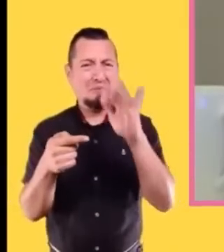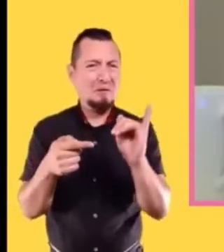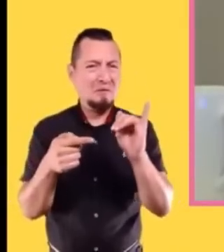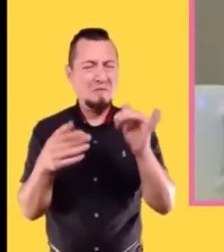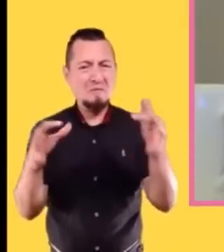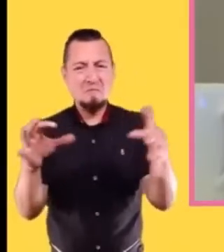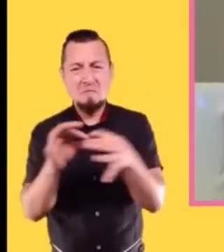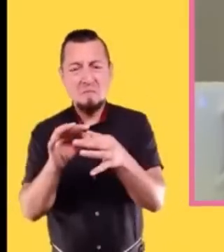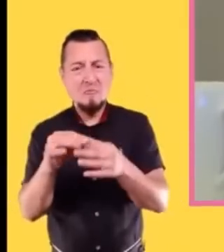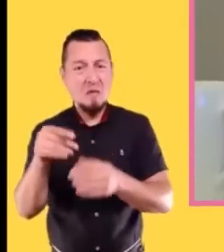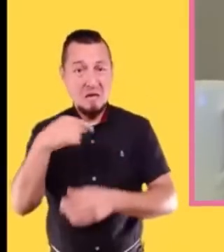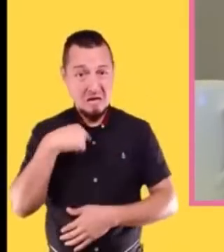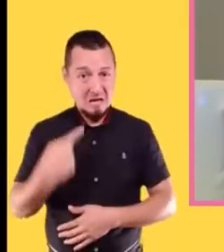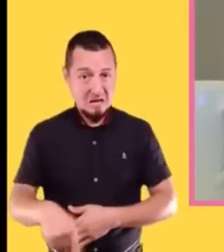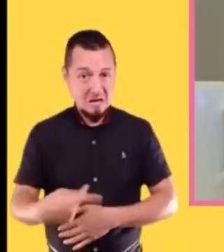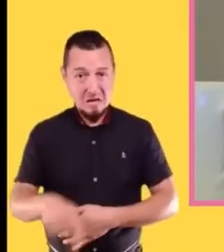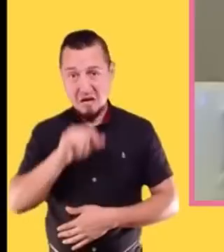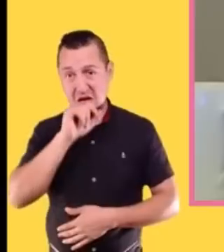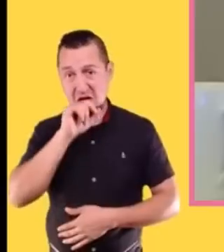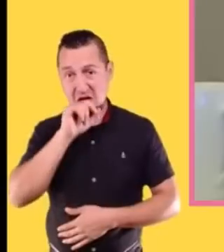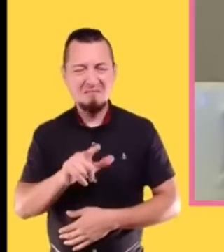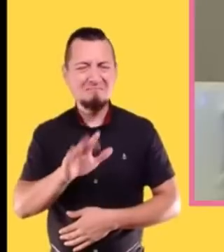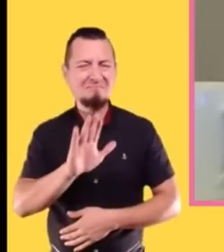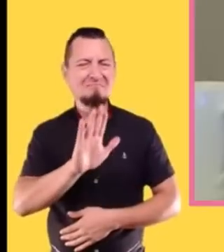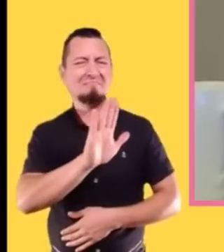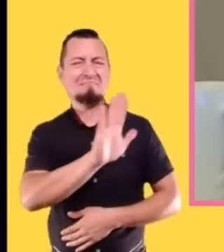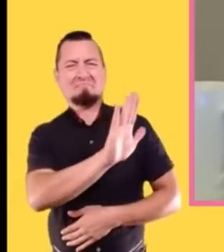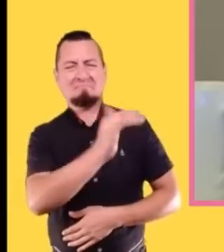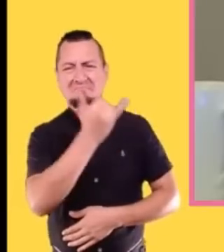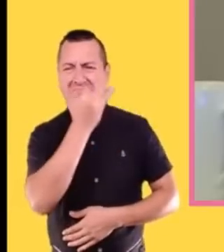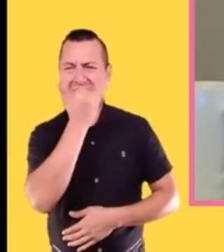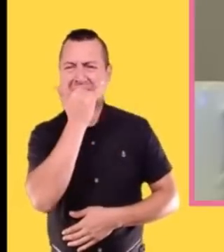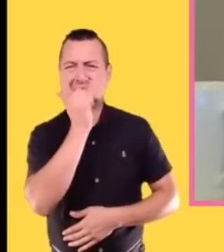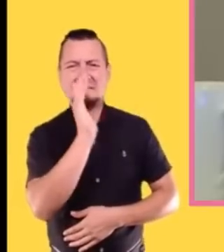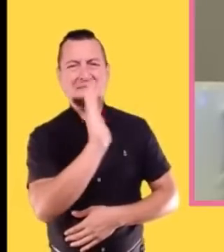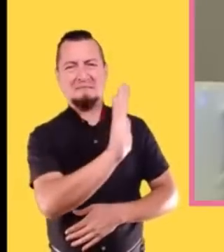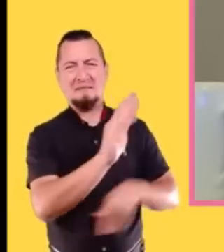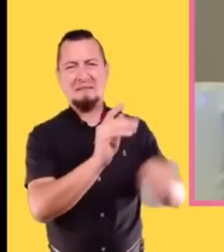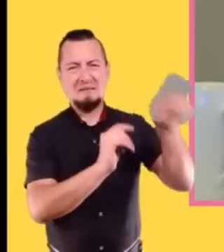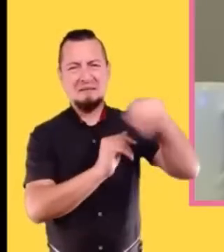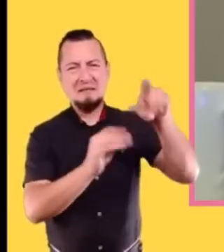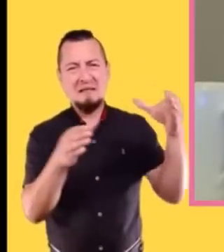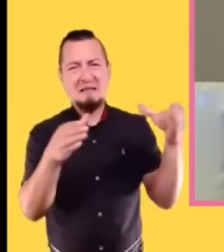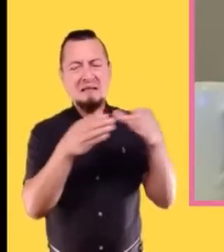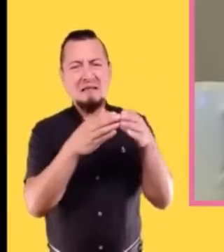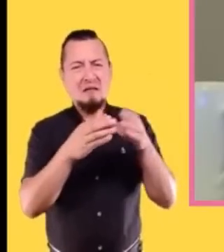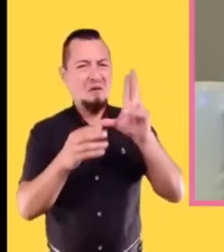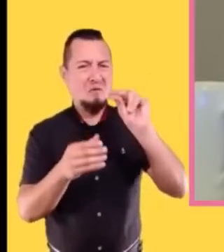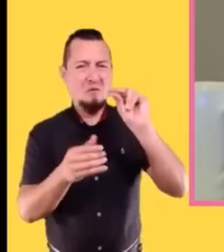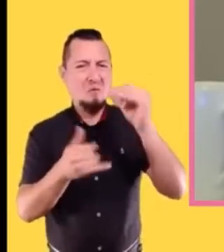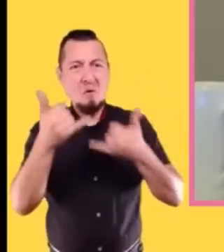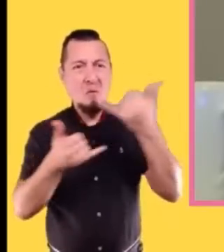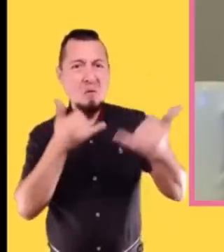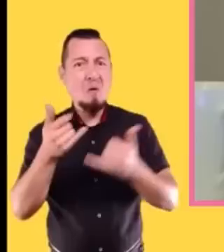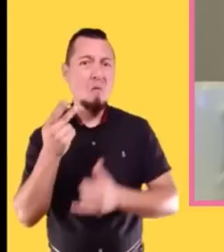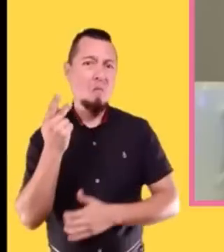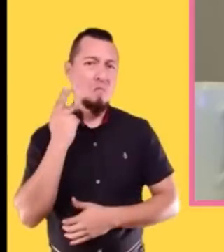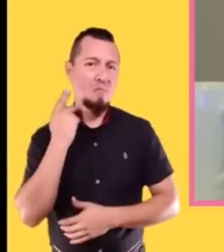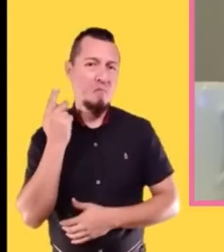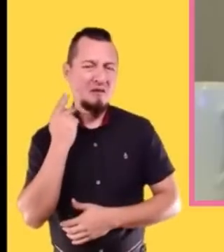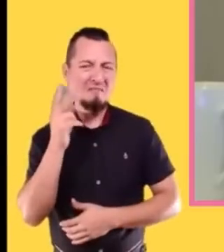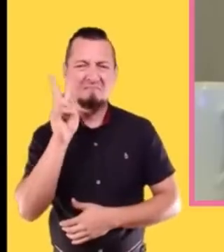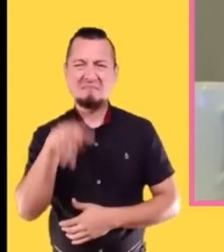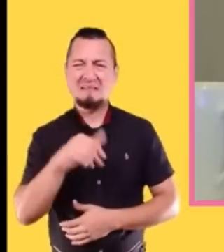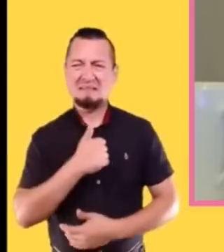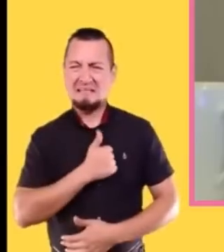creemos que con la educación y el futuro de nuestras niñas y de nuestros niños no se juega a la política, que es lamentable quienes